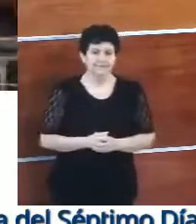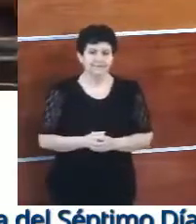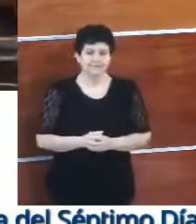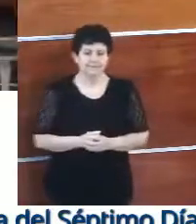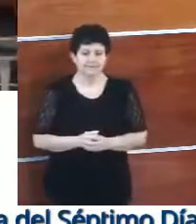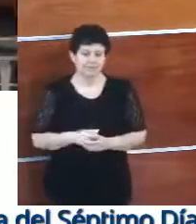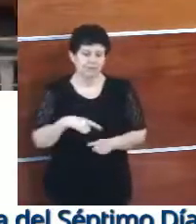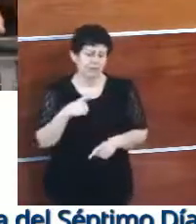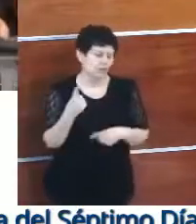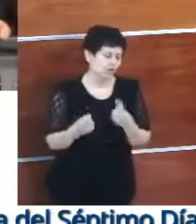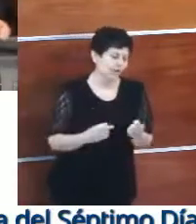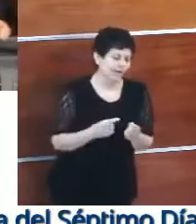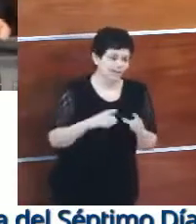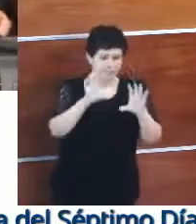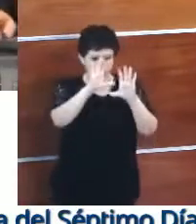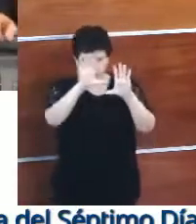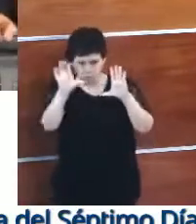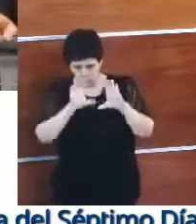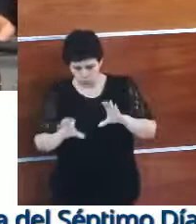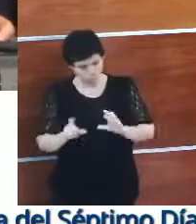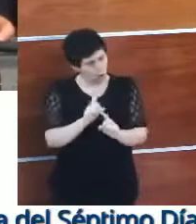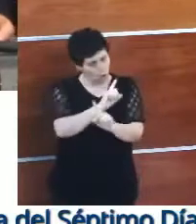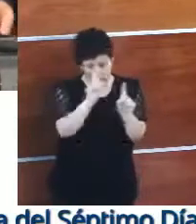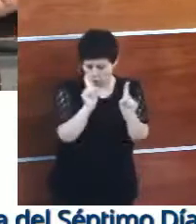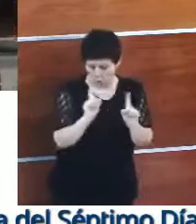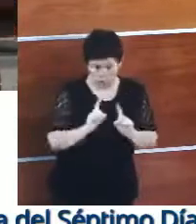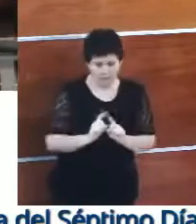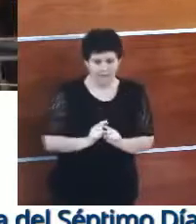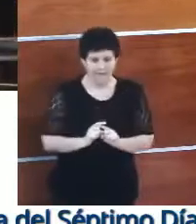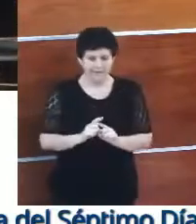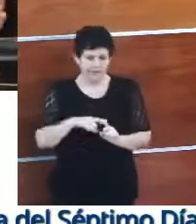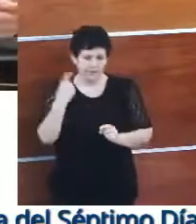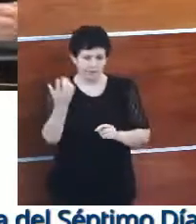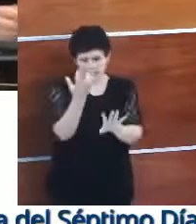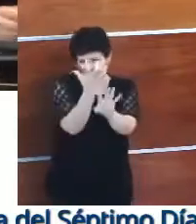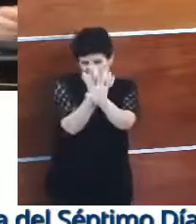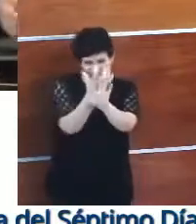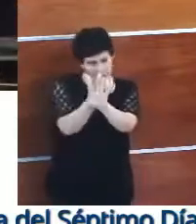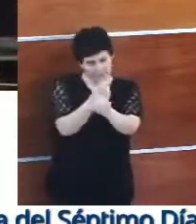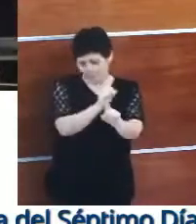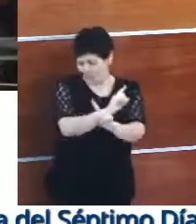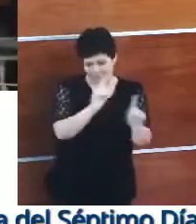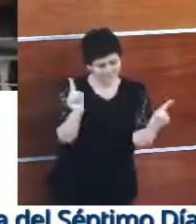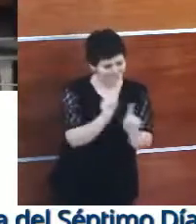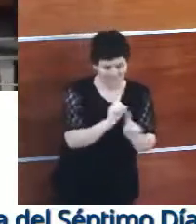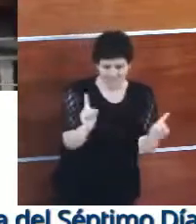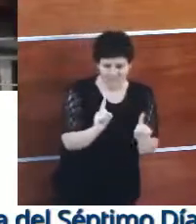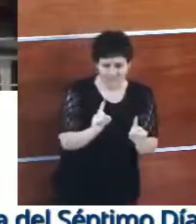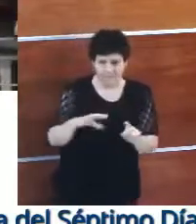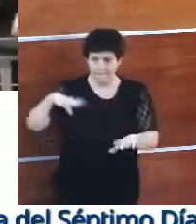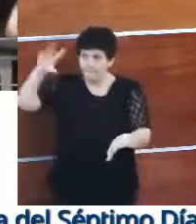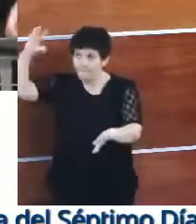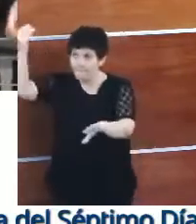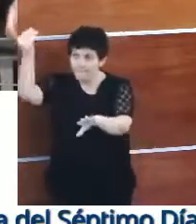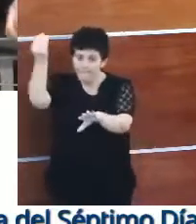es que nos vamos a encontrar por Zoom. No, no. No es que es una videollamada. No, no, va a ser